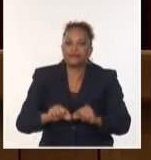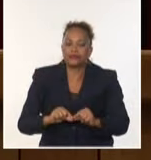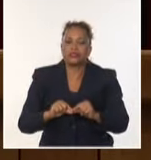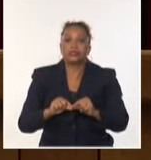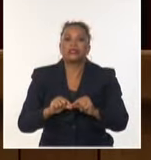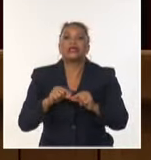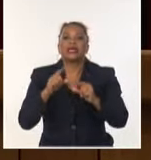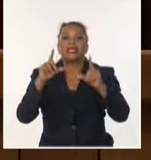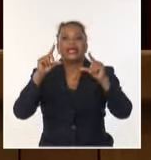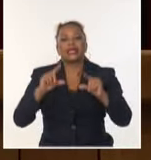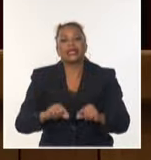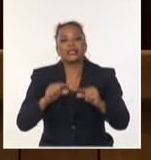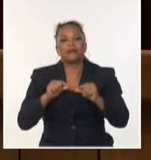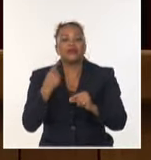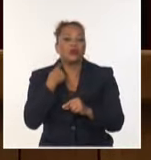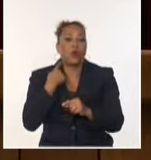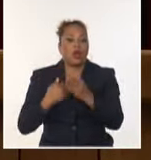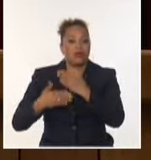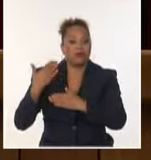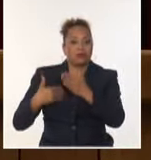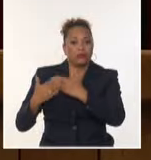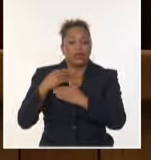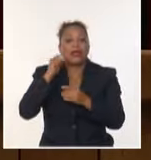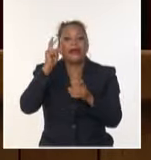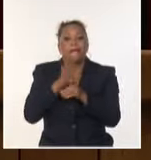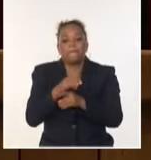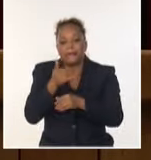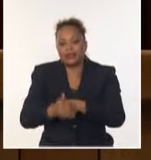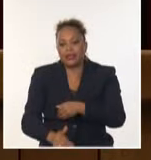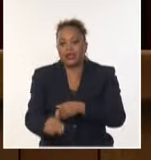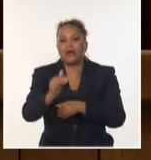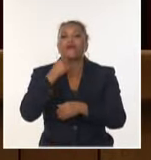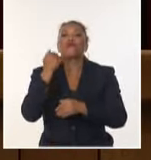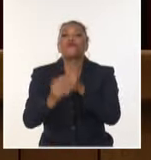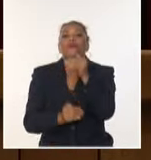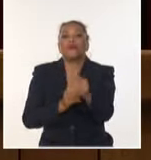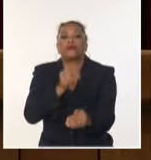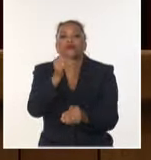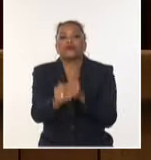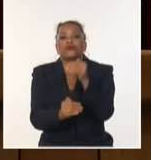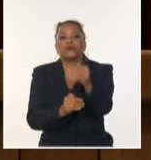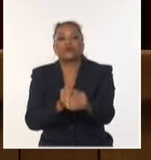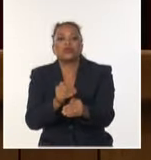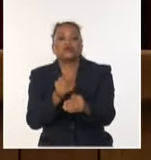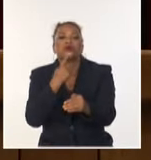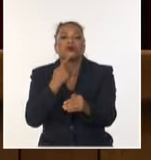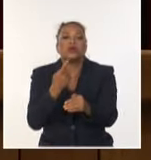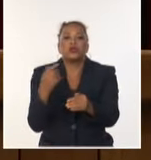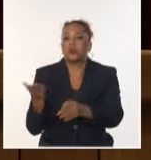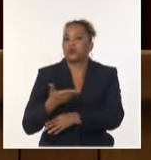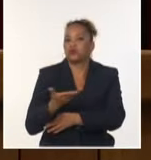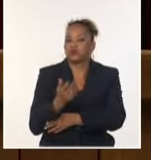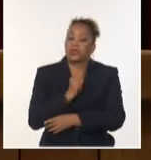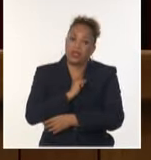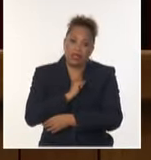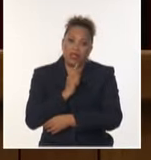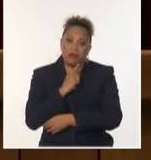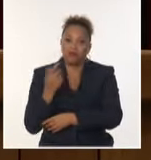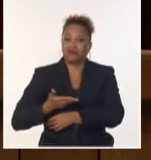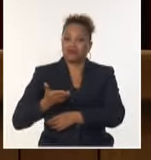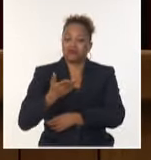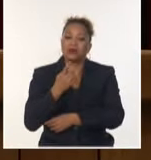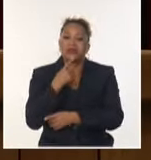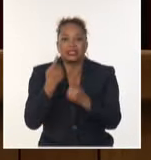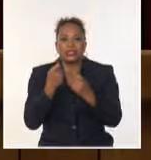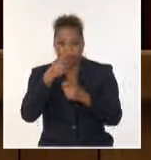que hemos tenido en los últimos años e iniciar un proceso paulatino, no al ritmo que aspiramos ni que necesita